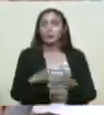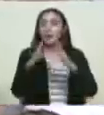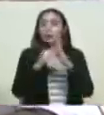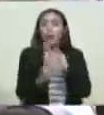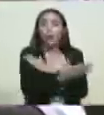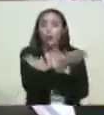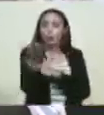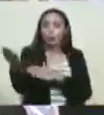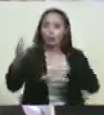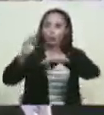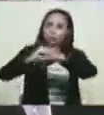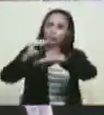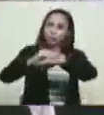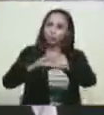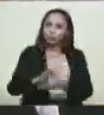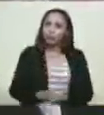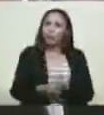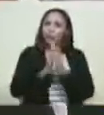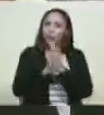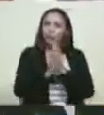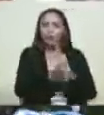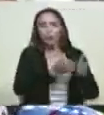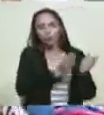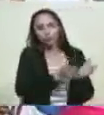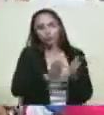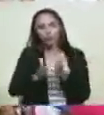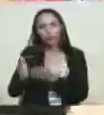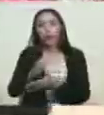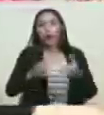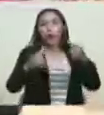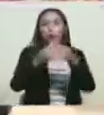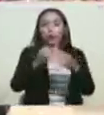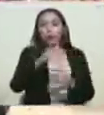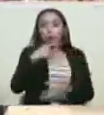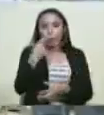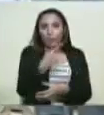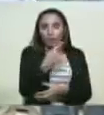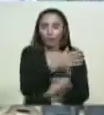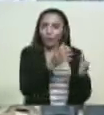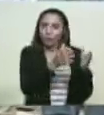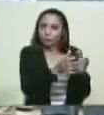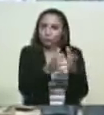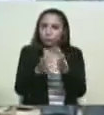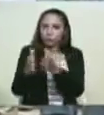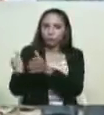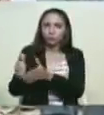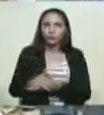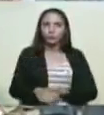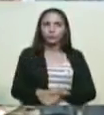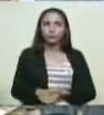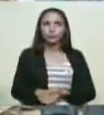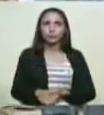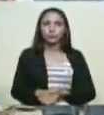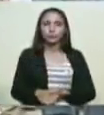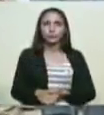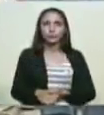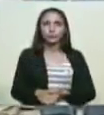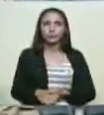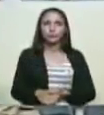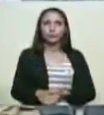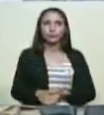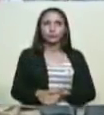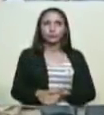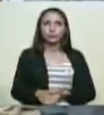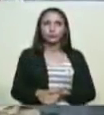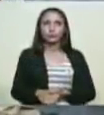llamo a organizarse en las VC ampliadas. Óiganme, en